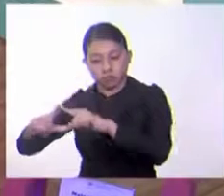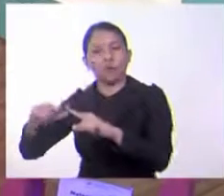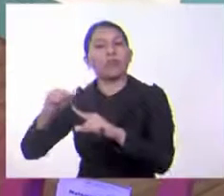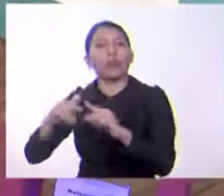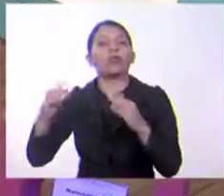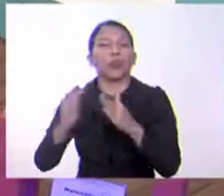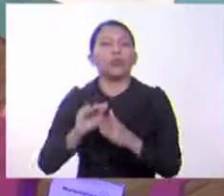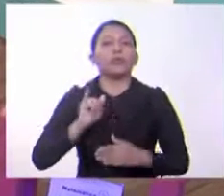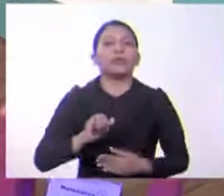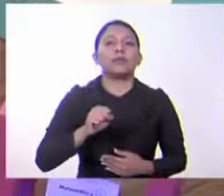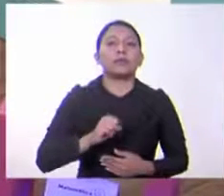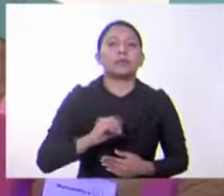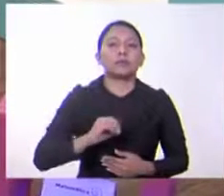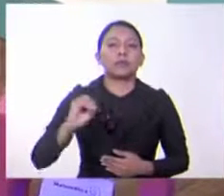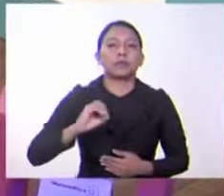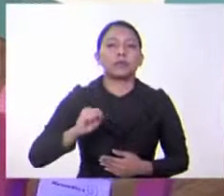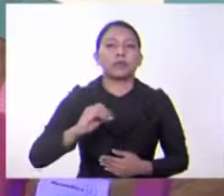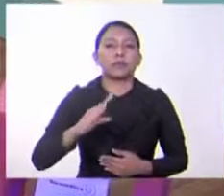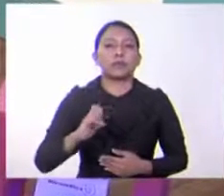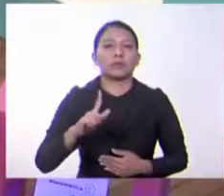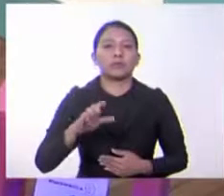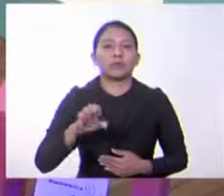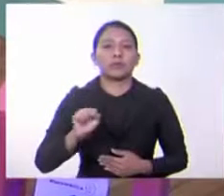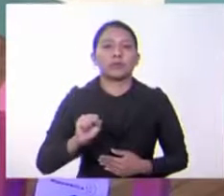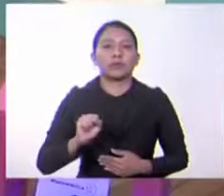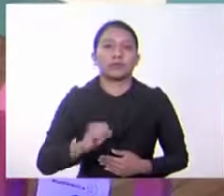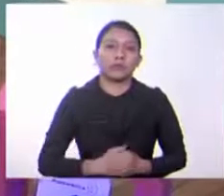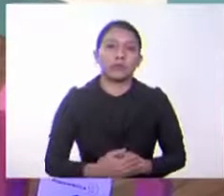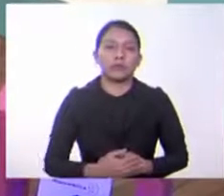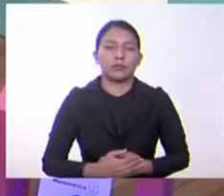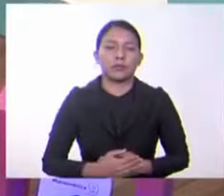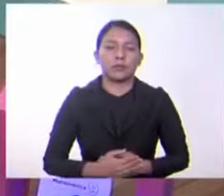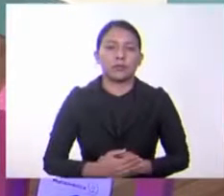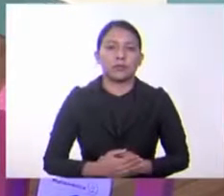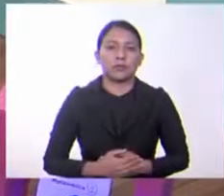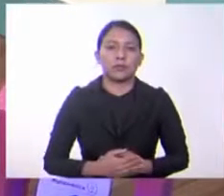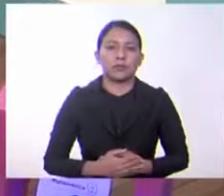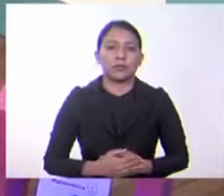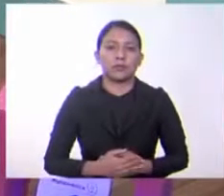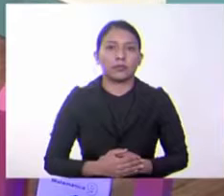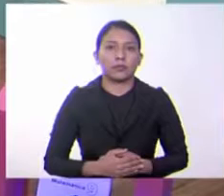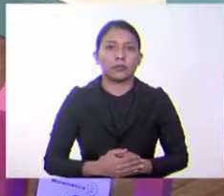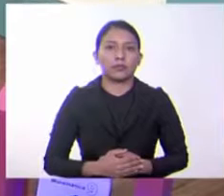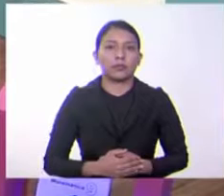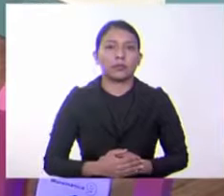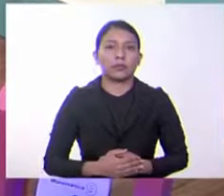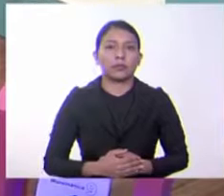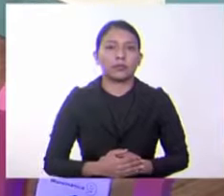es isósceles.